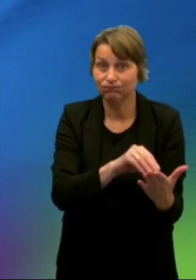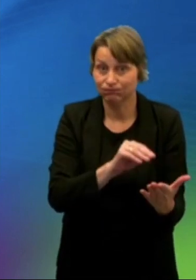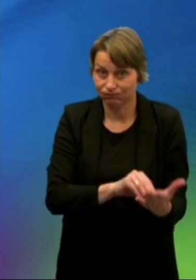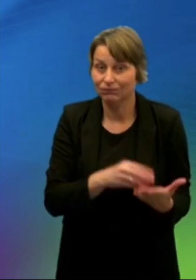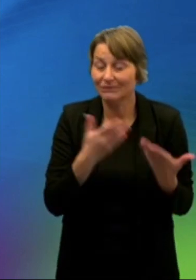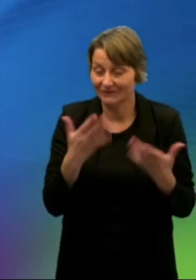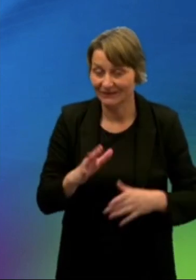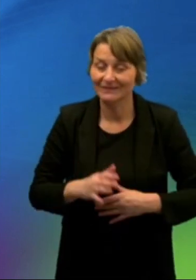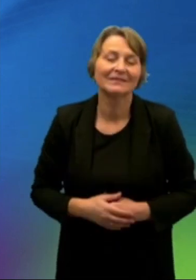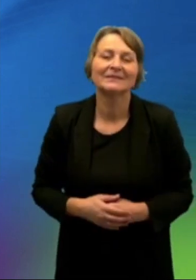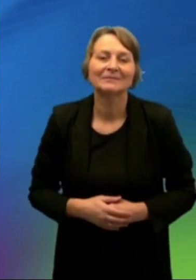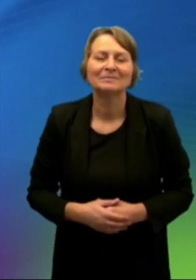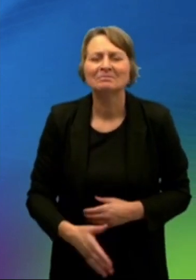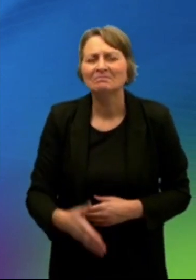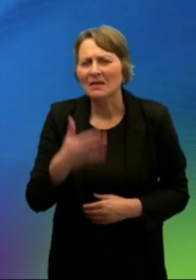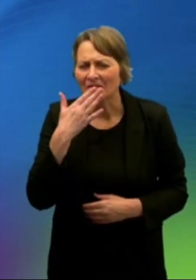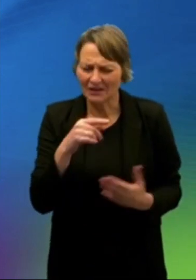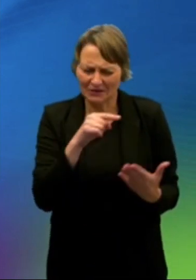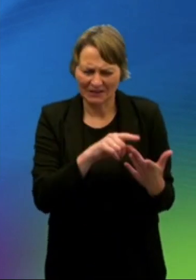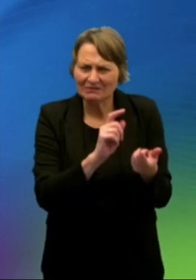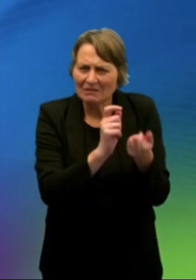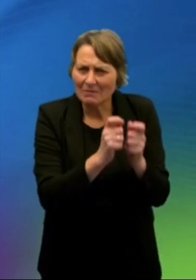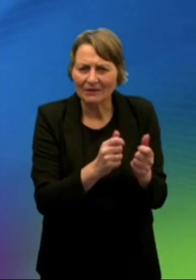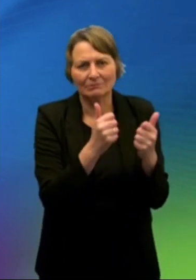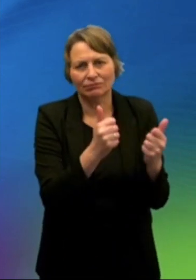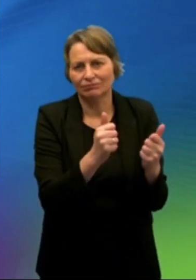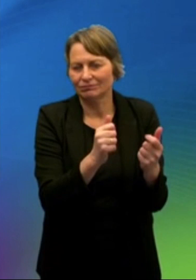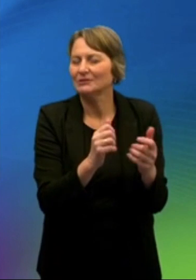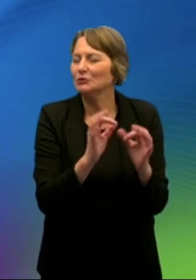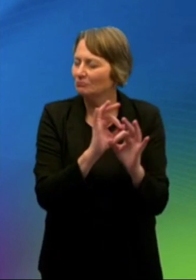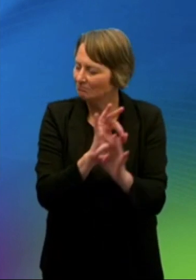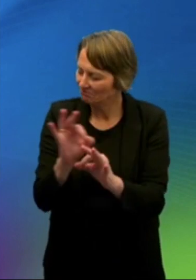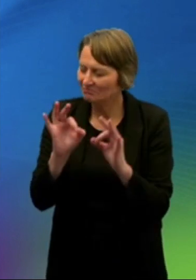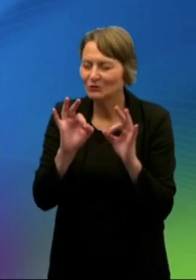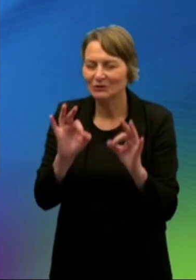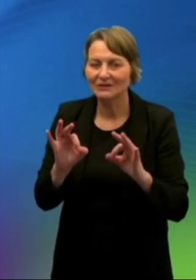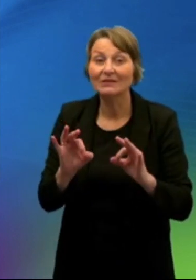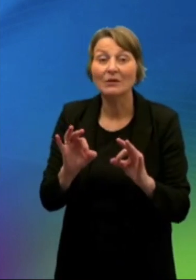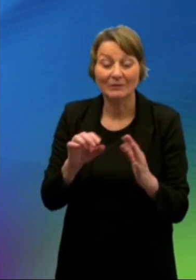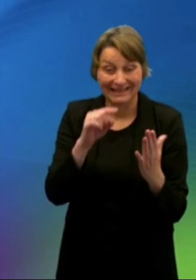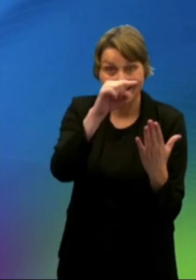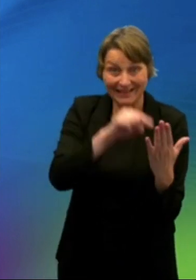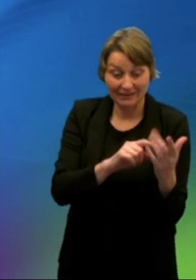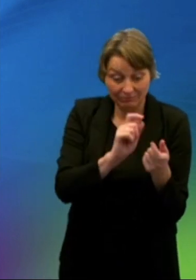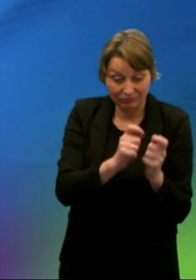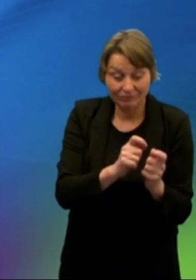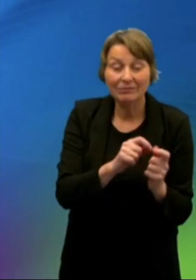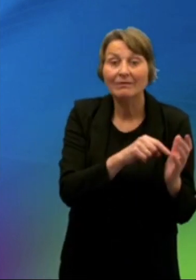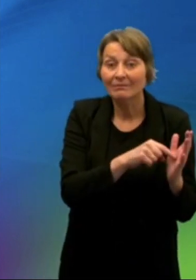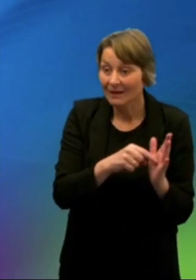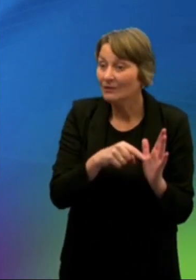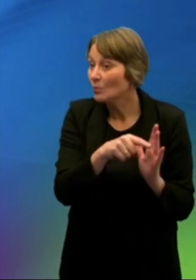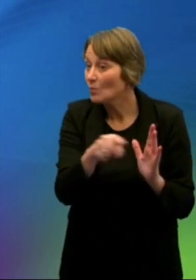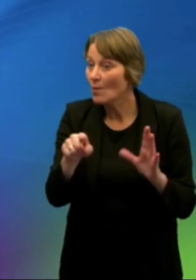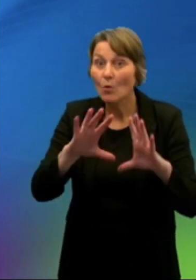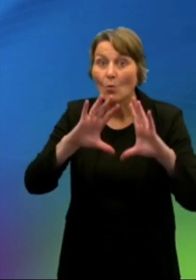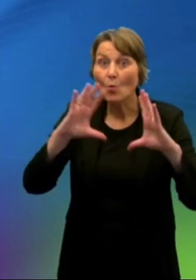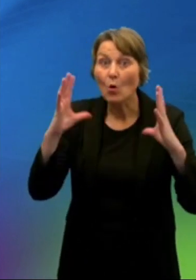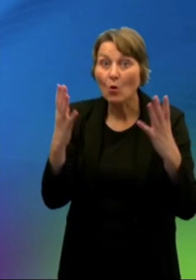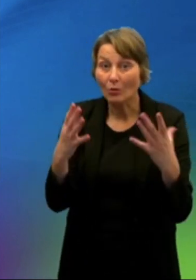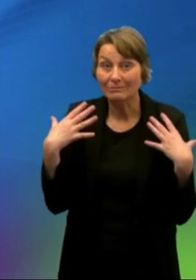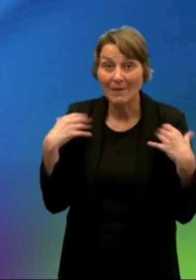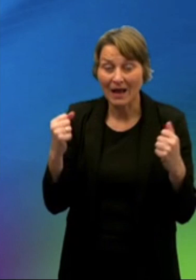sanitaria mundial y corregir los errores que quedaron en evidencia en la última pandemia estos avances dejan en